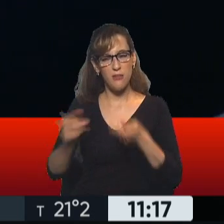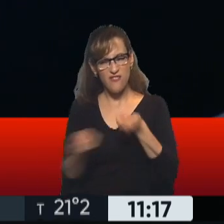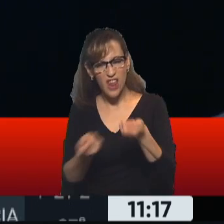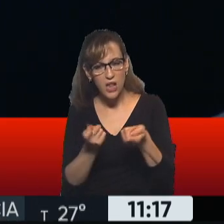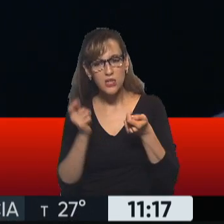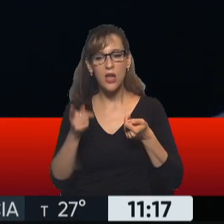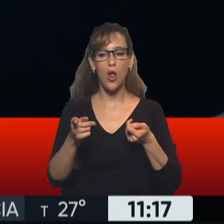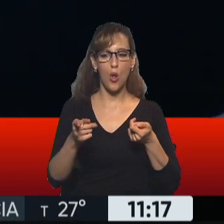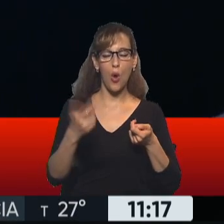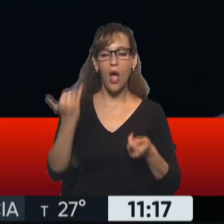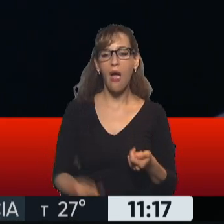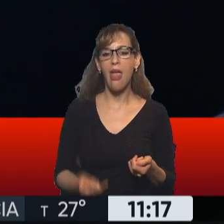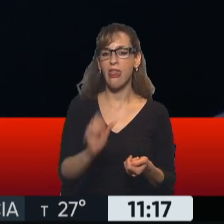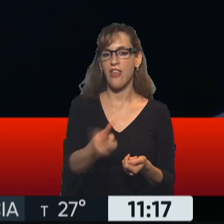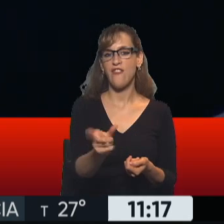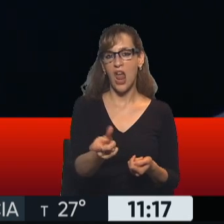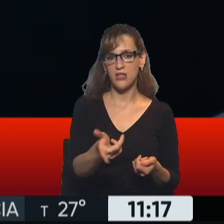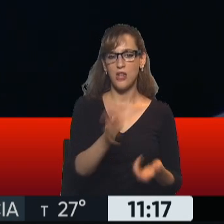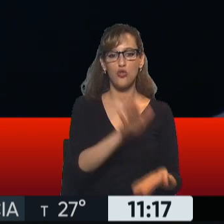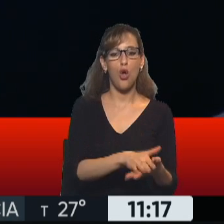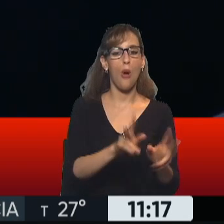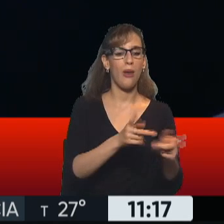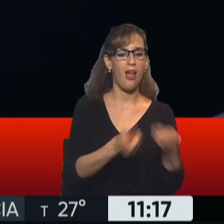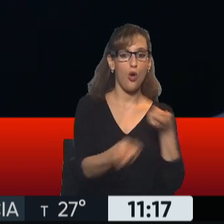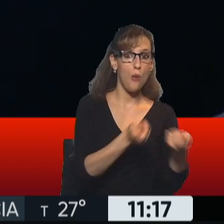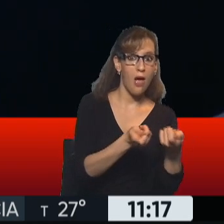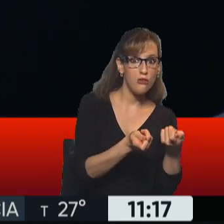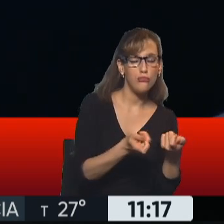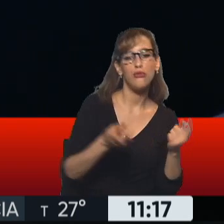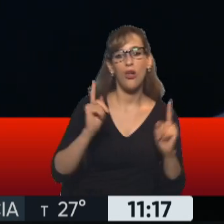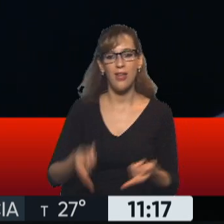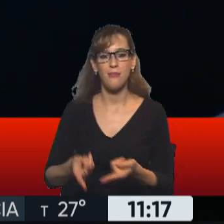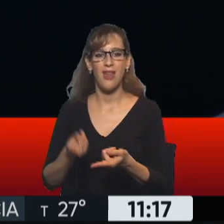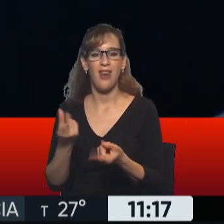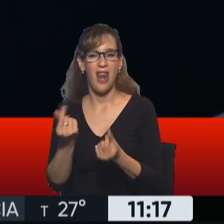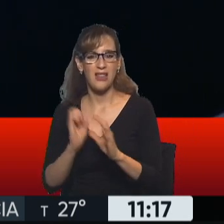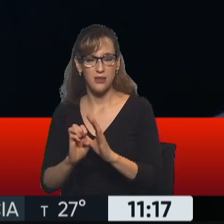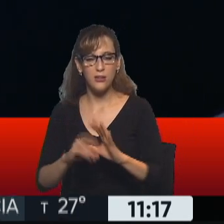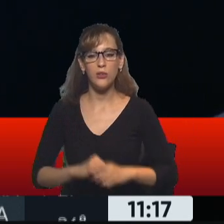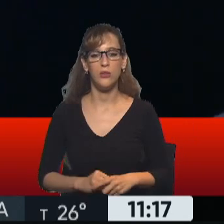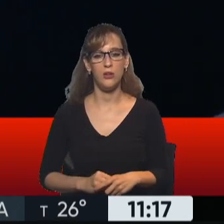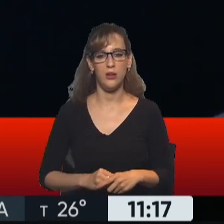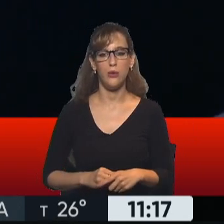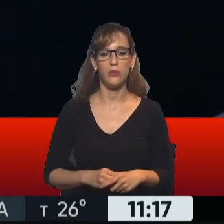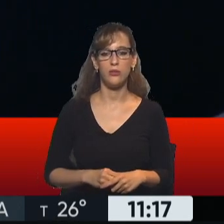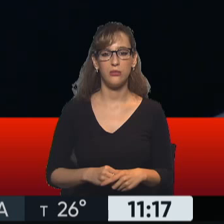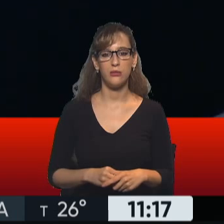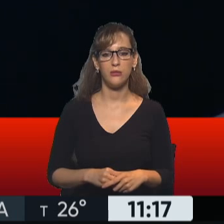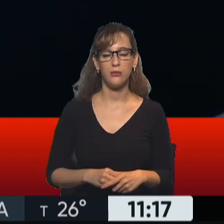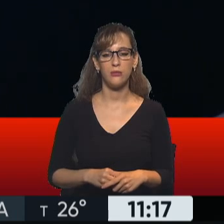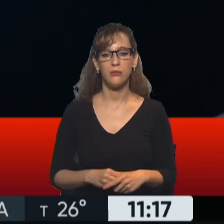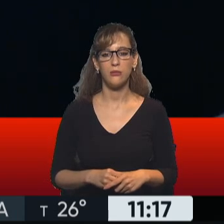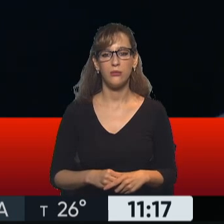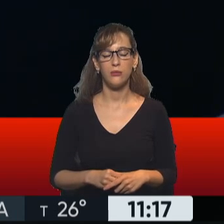una diferencia entre el superávit comercial y la acumulación de reservas. Ahora se abre una situación